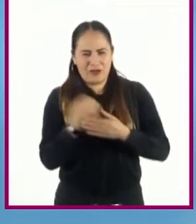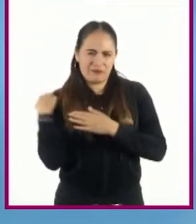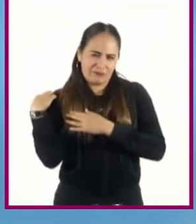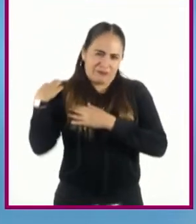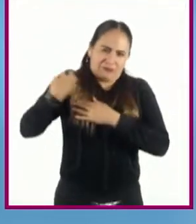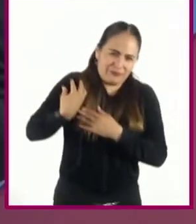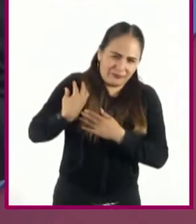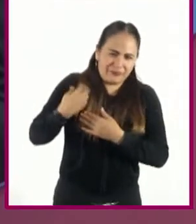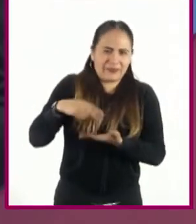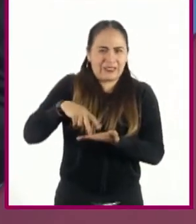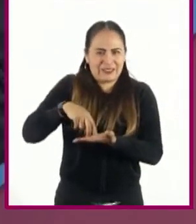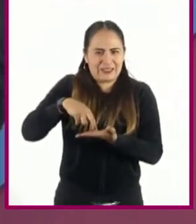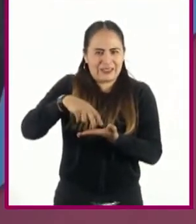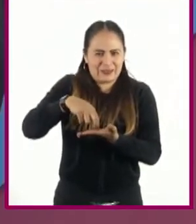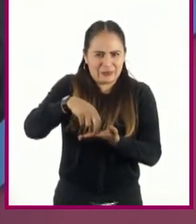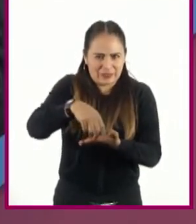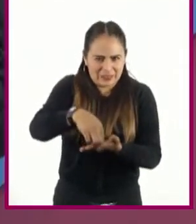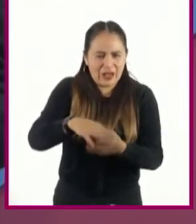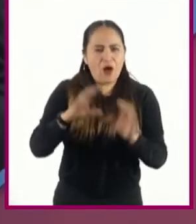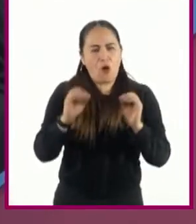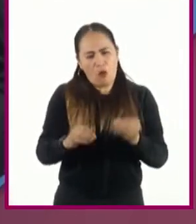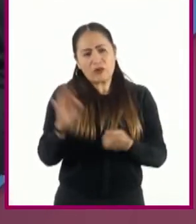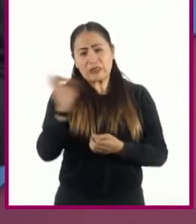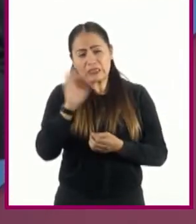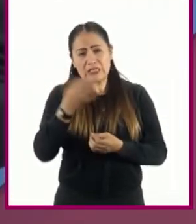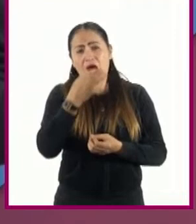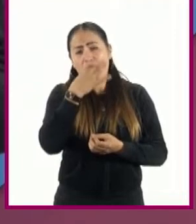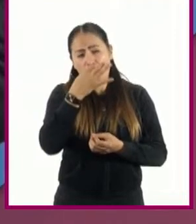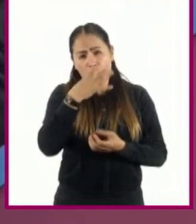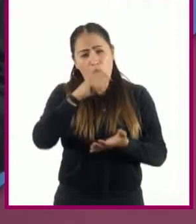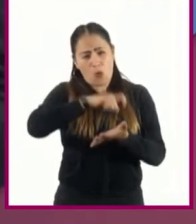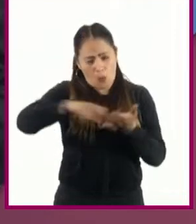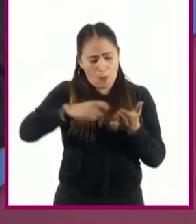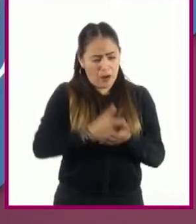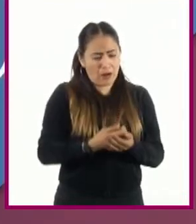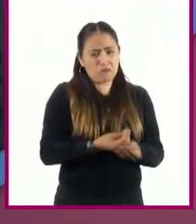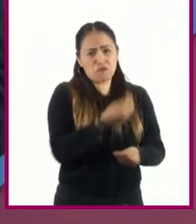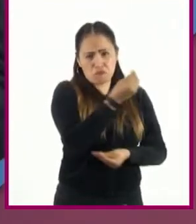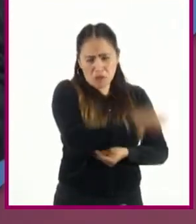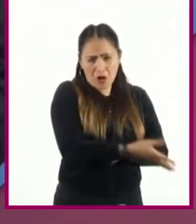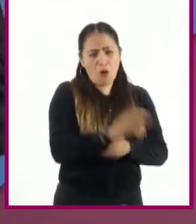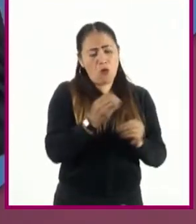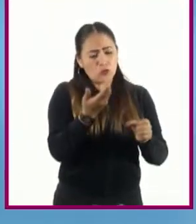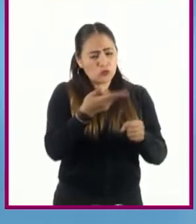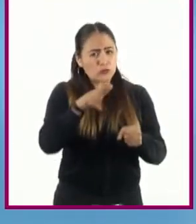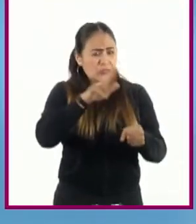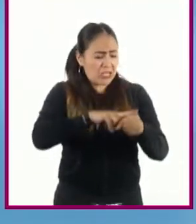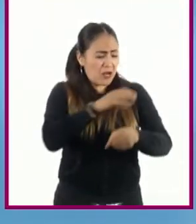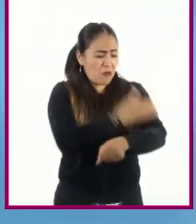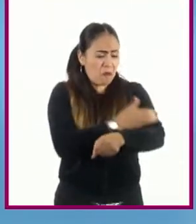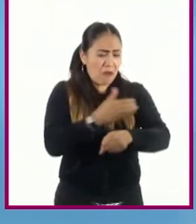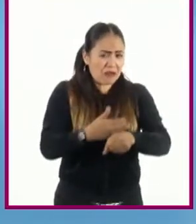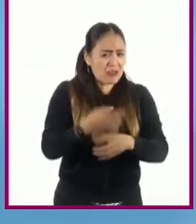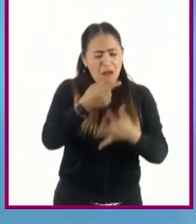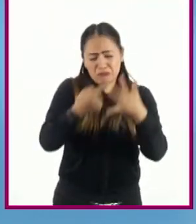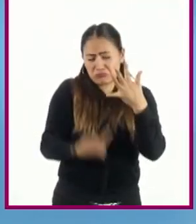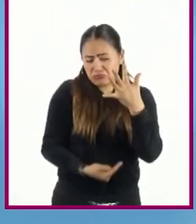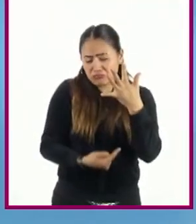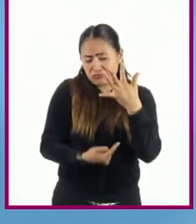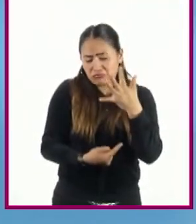apoyarlo económicamente para comprar medicina, acompañarlo hasta el hospital, etc. En pocas